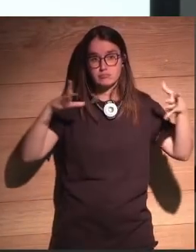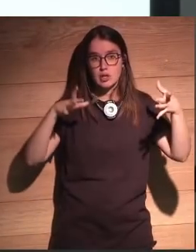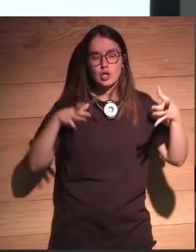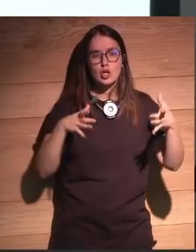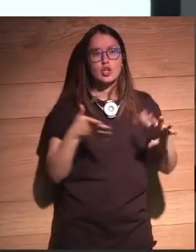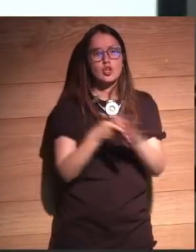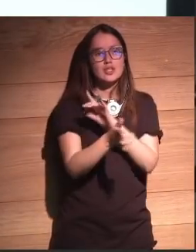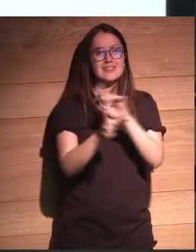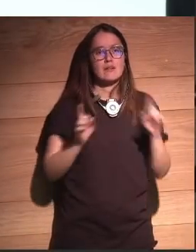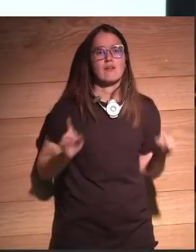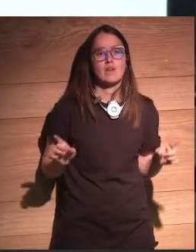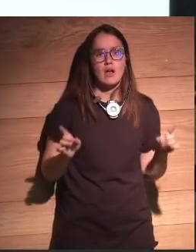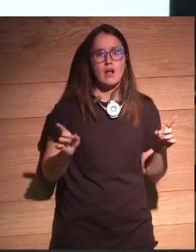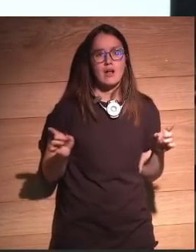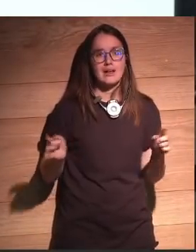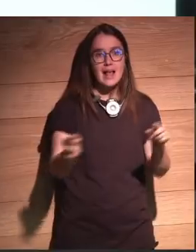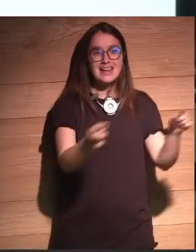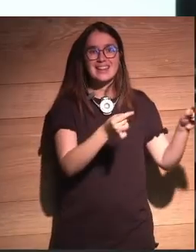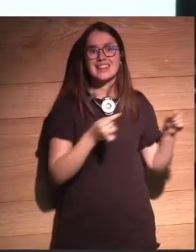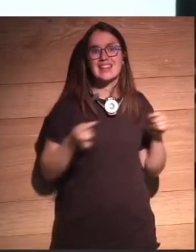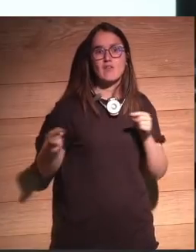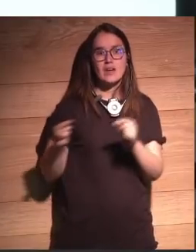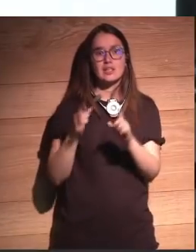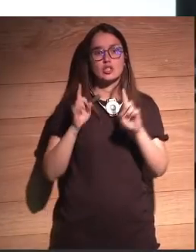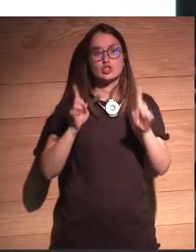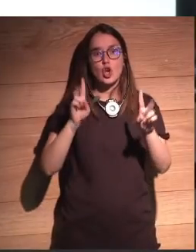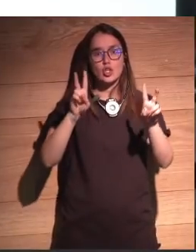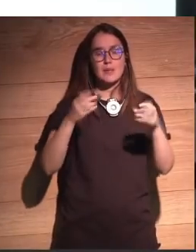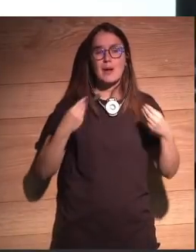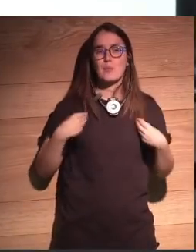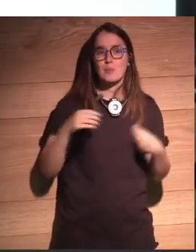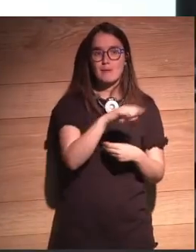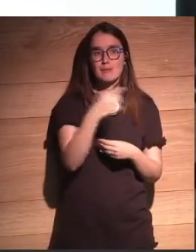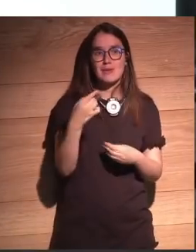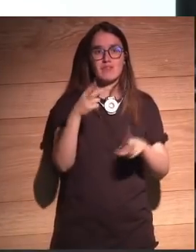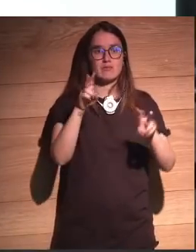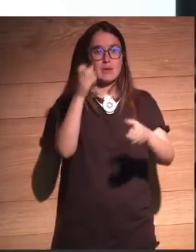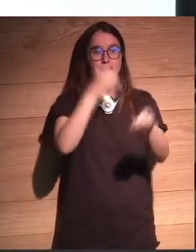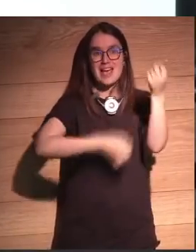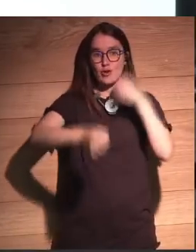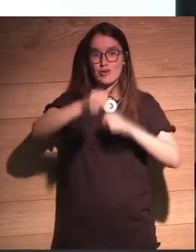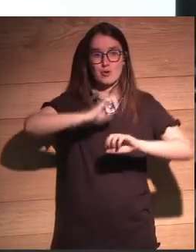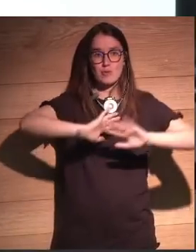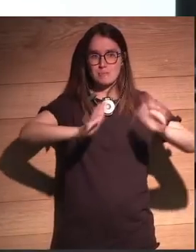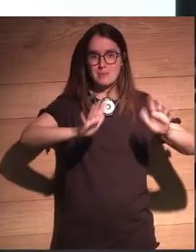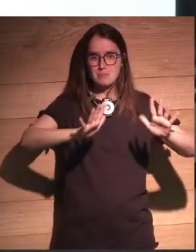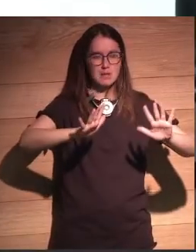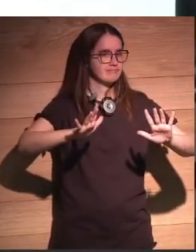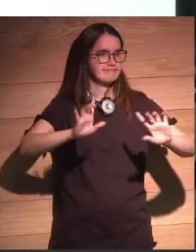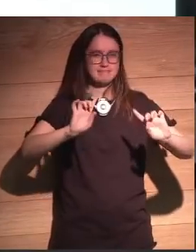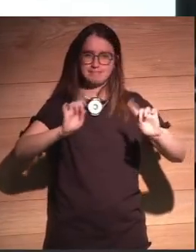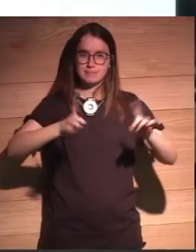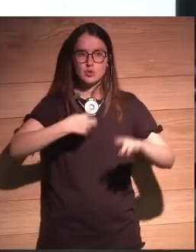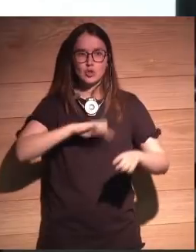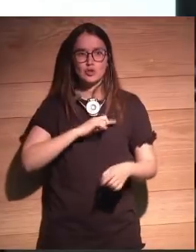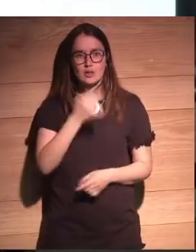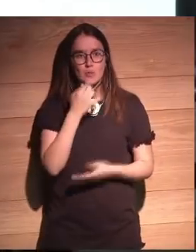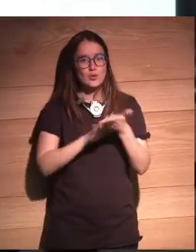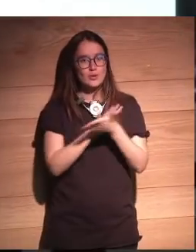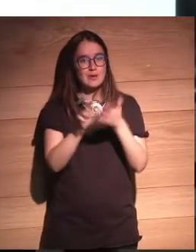queremos decir que el debate sea solo sobre la vivienda y solo sobre el tema económico de la vivienda. Nosotros lo que decimos es que cuando hablamos de